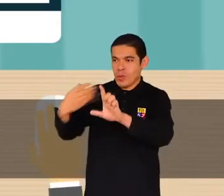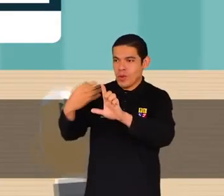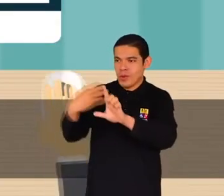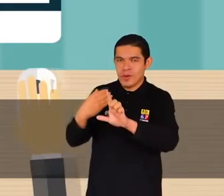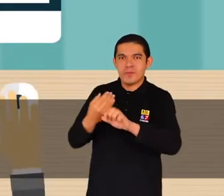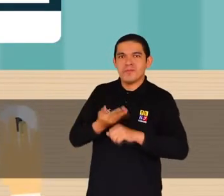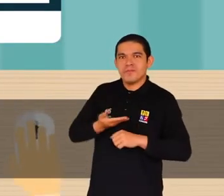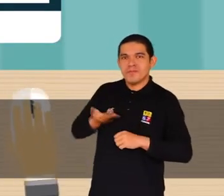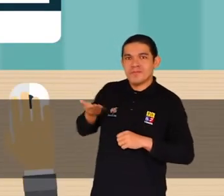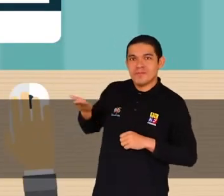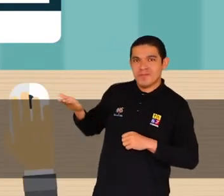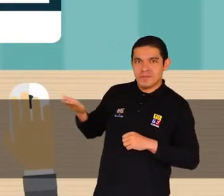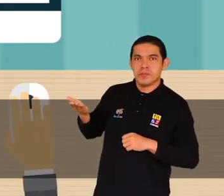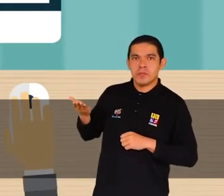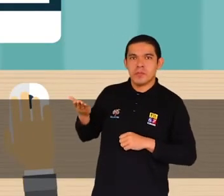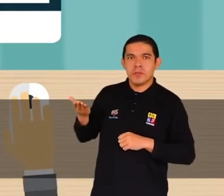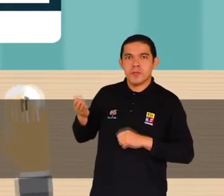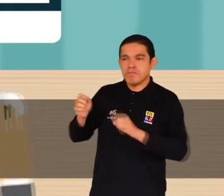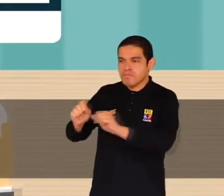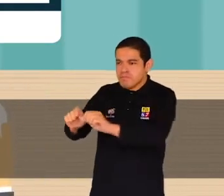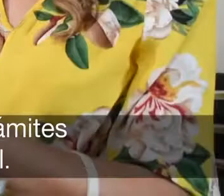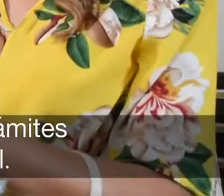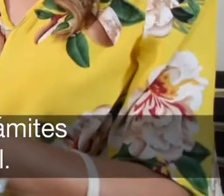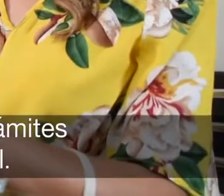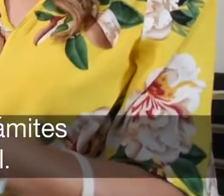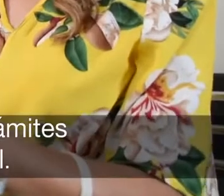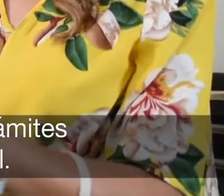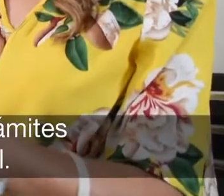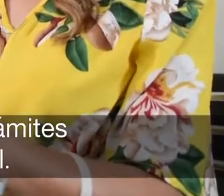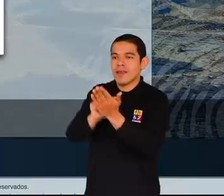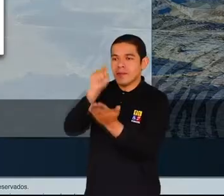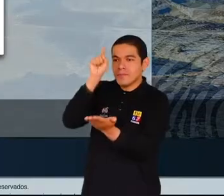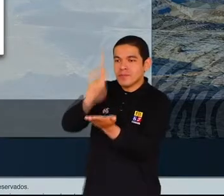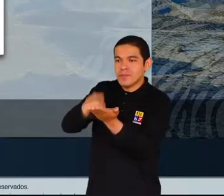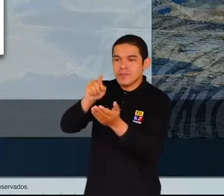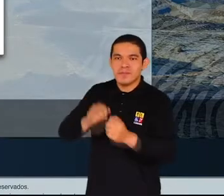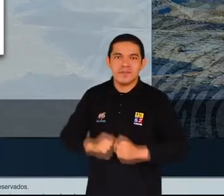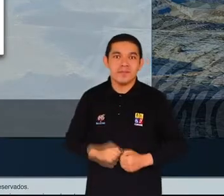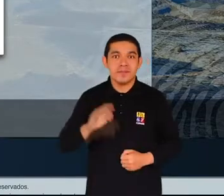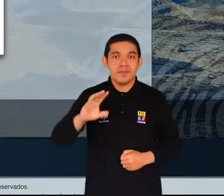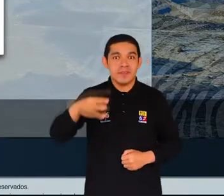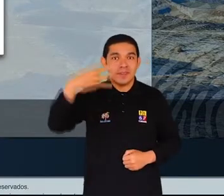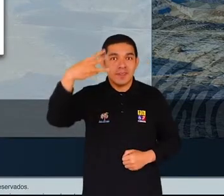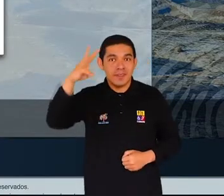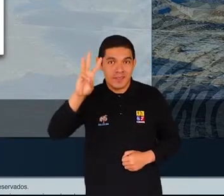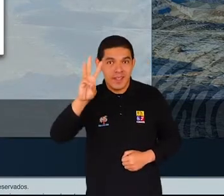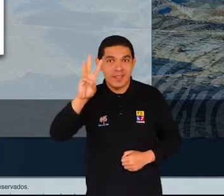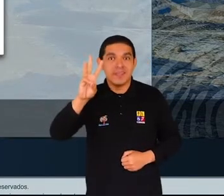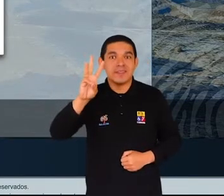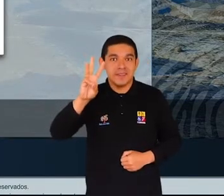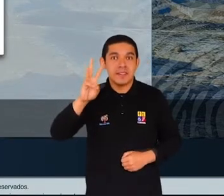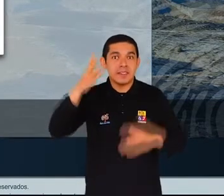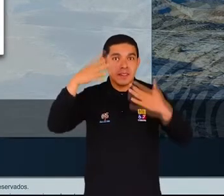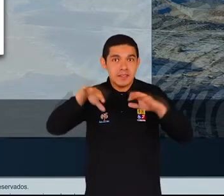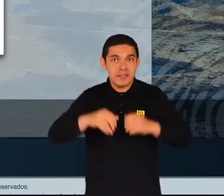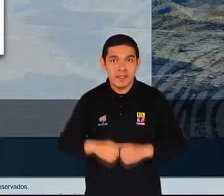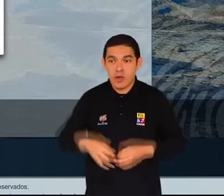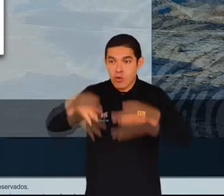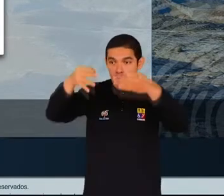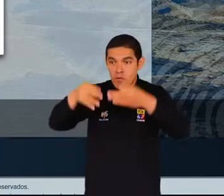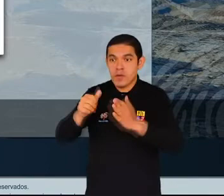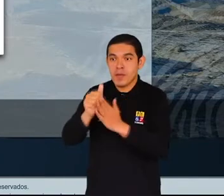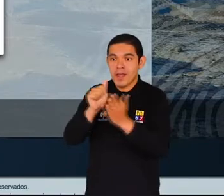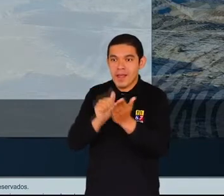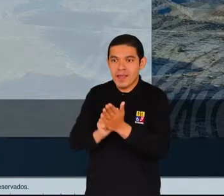de agendamiento para la emisión de cédulas de identidad a 40 diarias. Estos turnos los puede realizar a través de la página